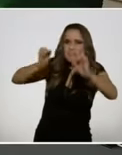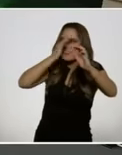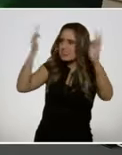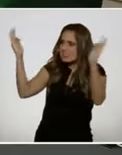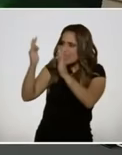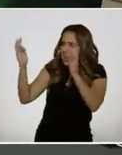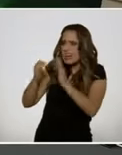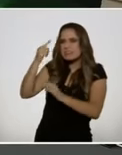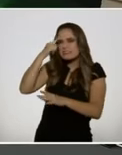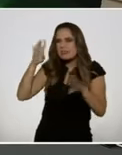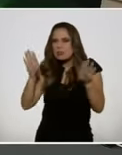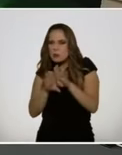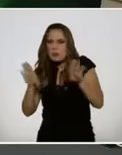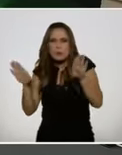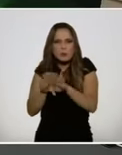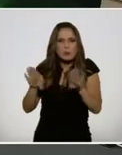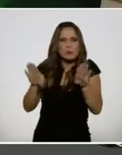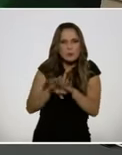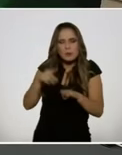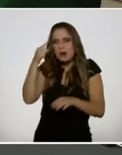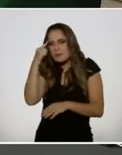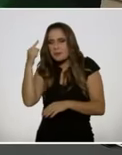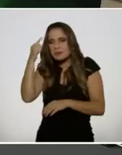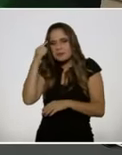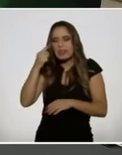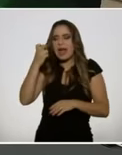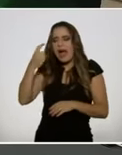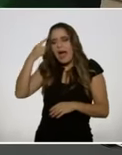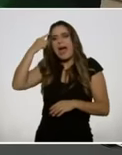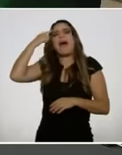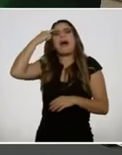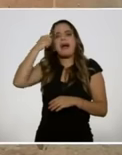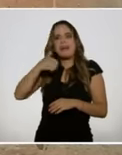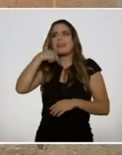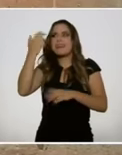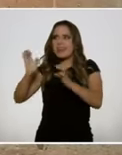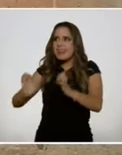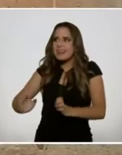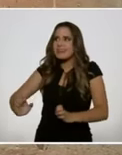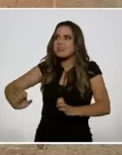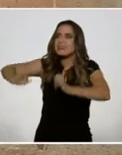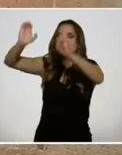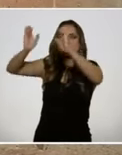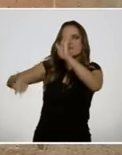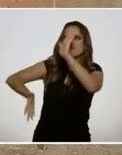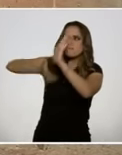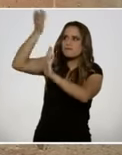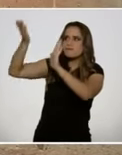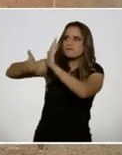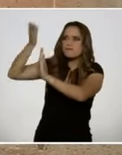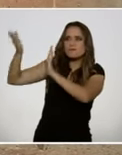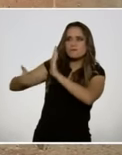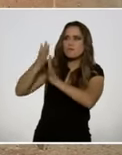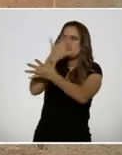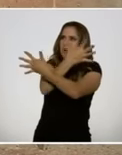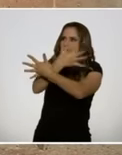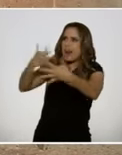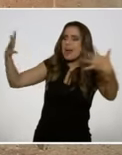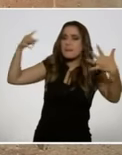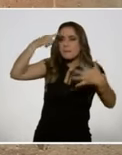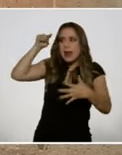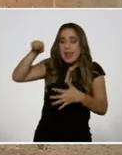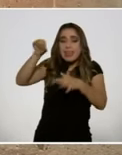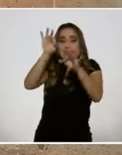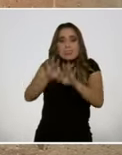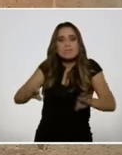aledañas, se empezó en una obra magna y generosa, en un gran recinto de simbólicas proporciones que fuese referencia y